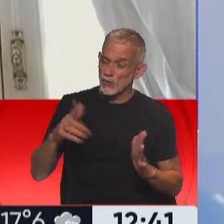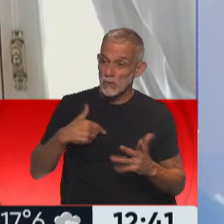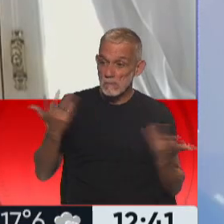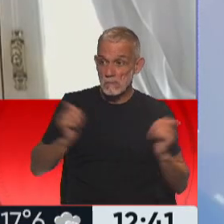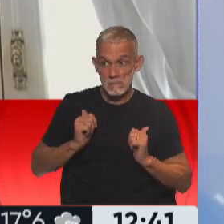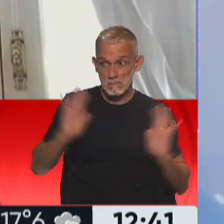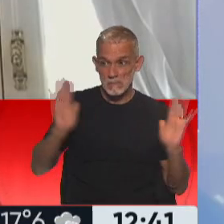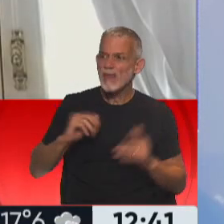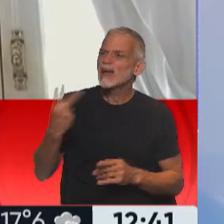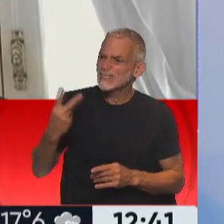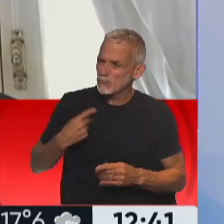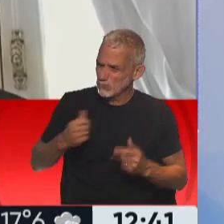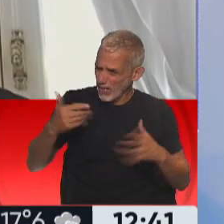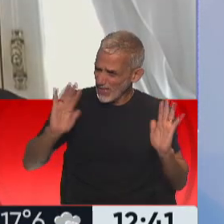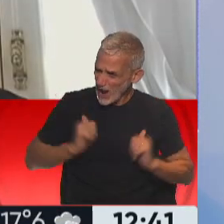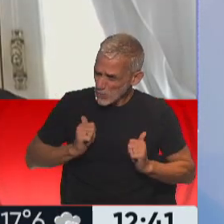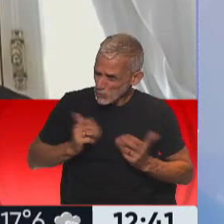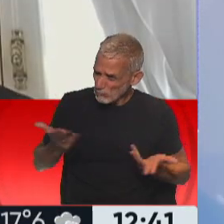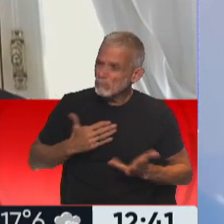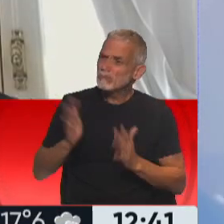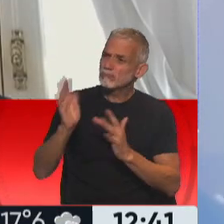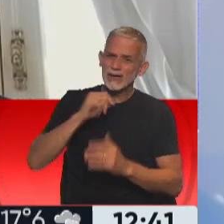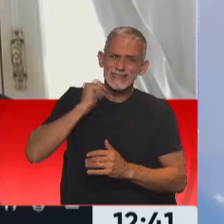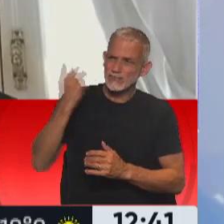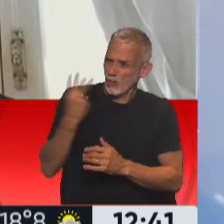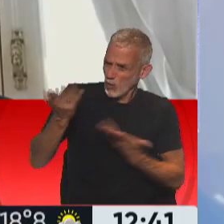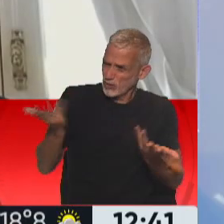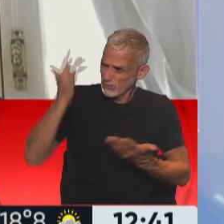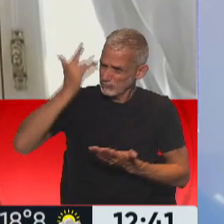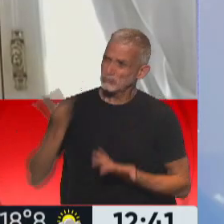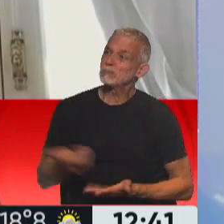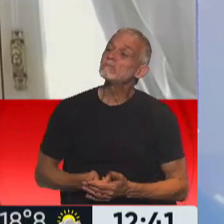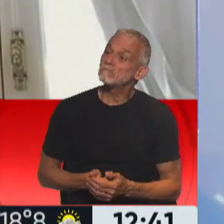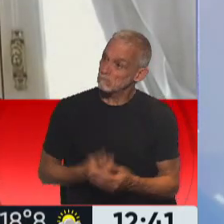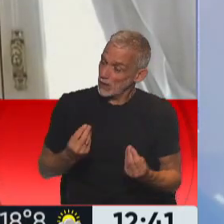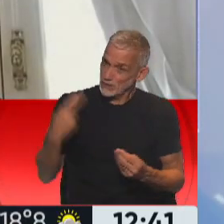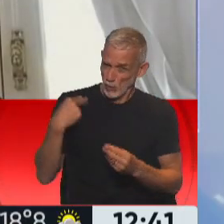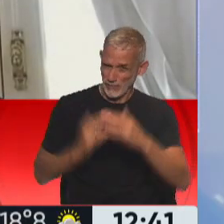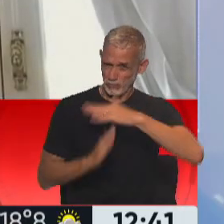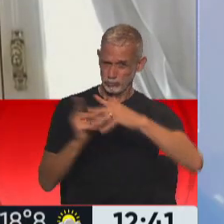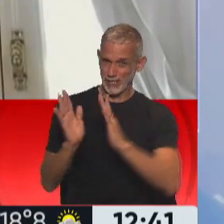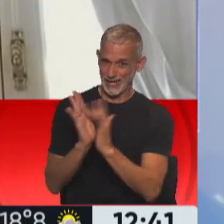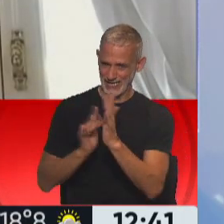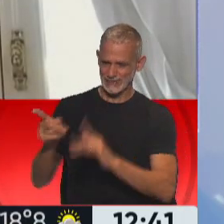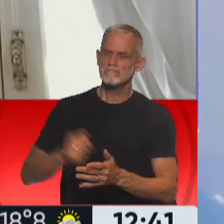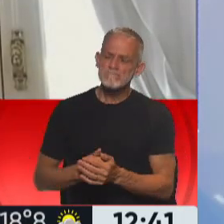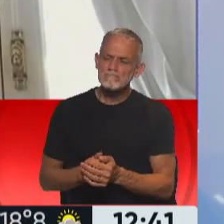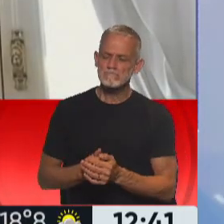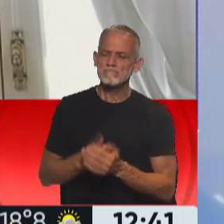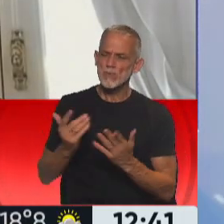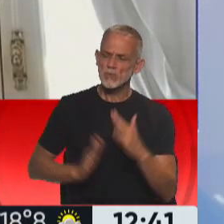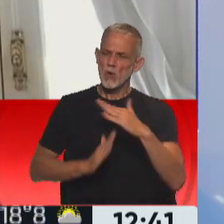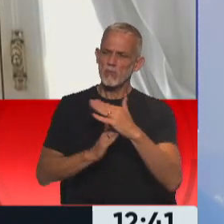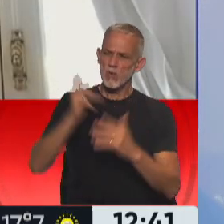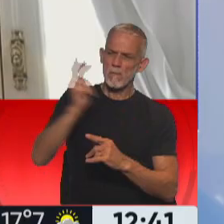como pastores. O sea, lo corrió del lugar donde habitualmente estaban las discusiones, que era si quién tiene la primacía, si el